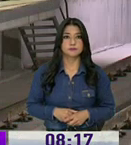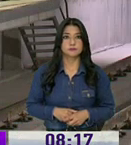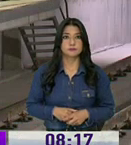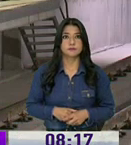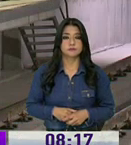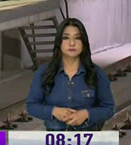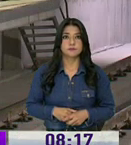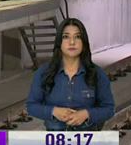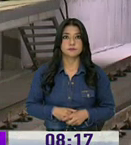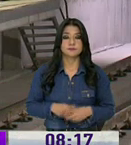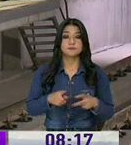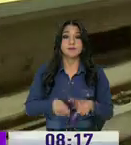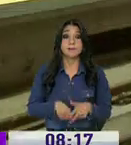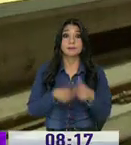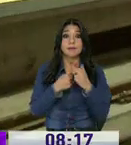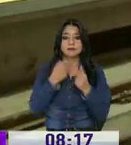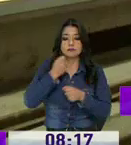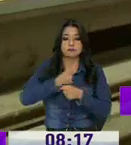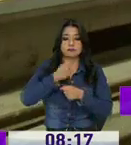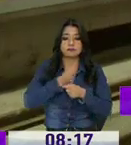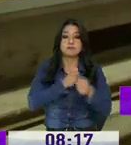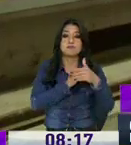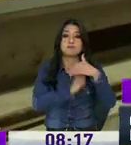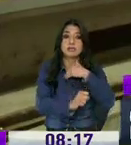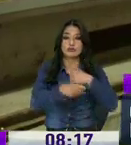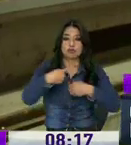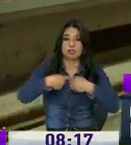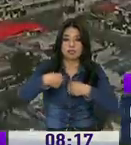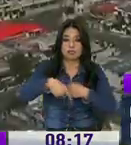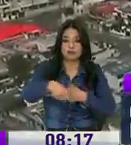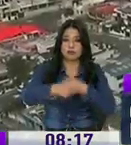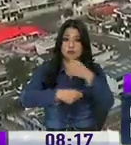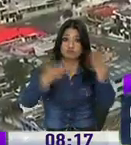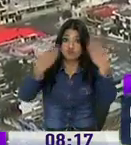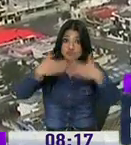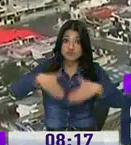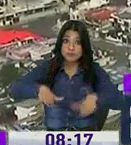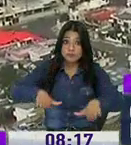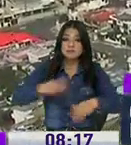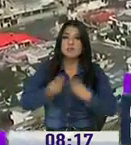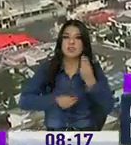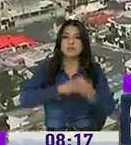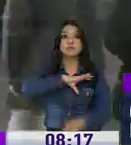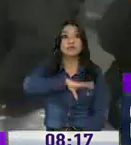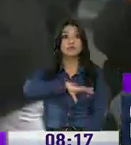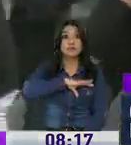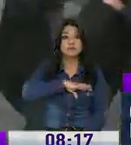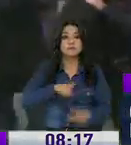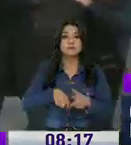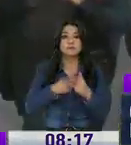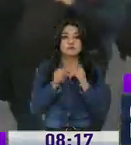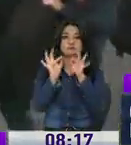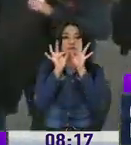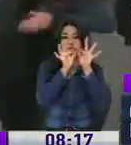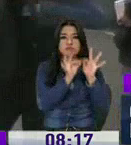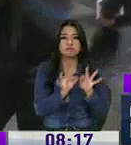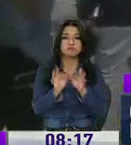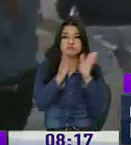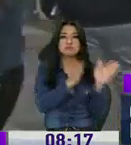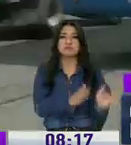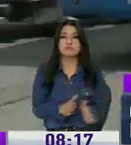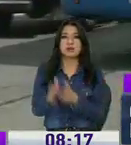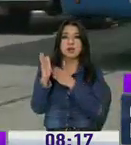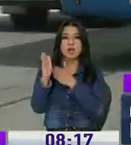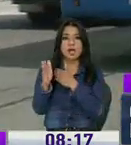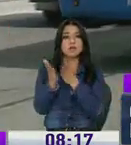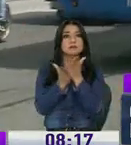La aspiración del inicio de operaciones del Metro de Quito a mediados de este año ha generado que el municipio comience el mantenimiento y planificación de mejoras